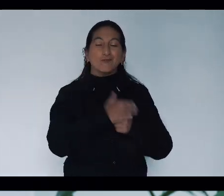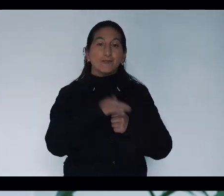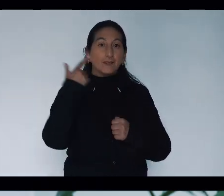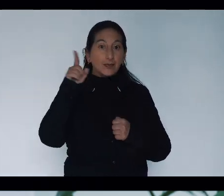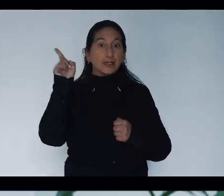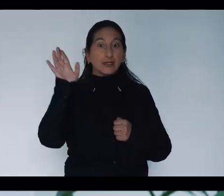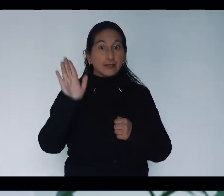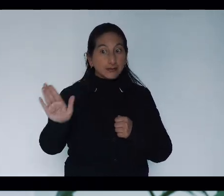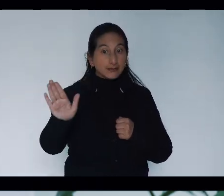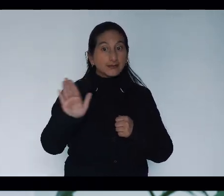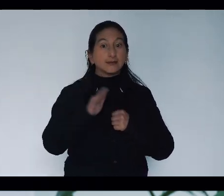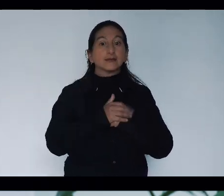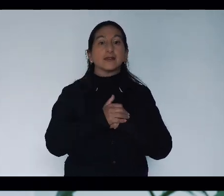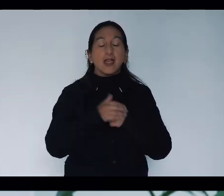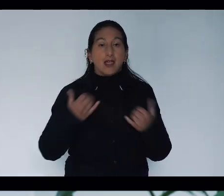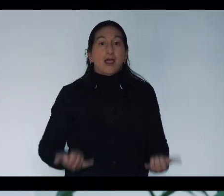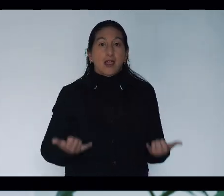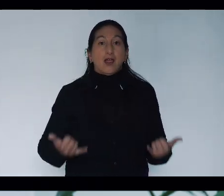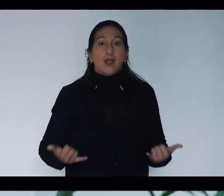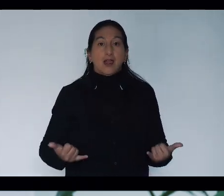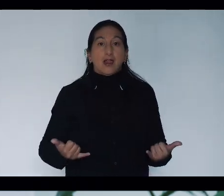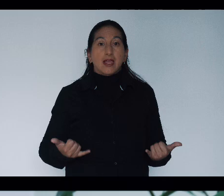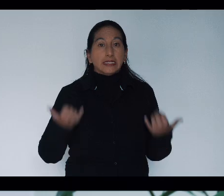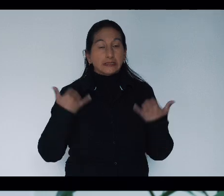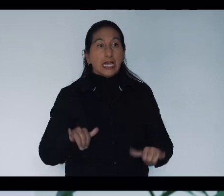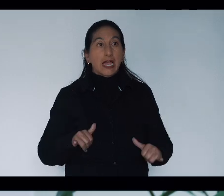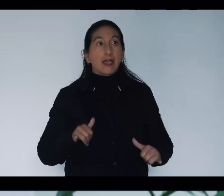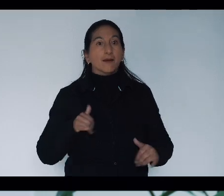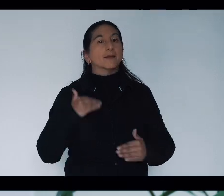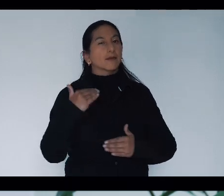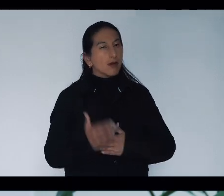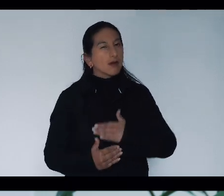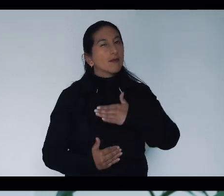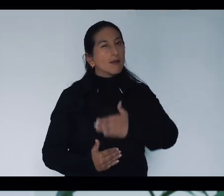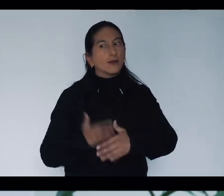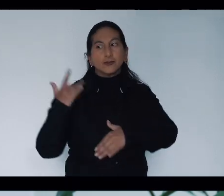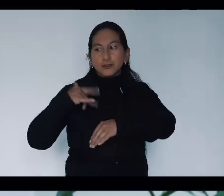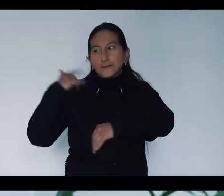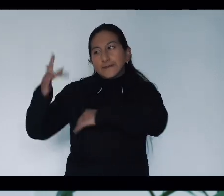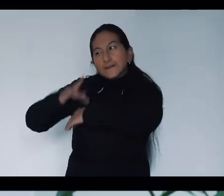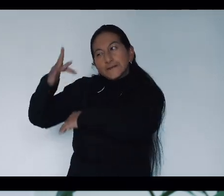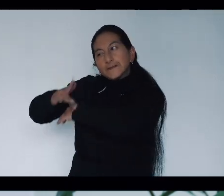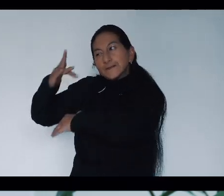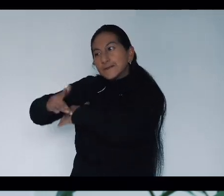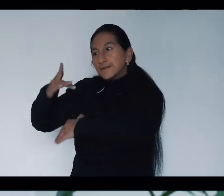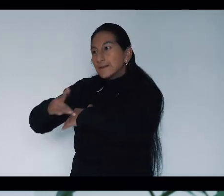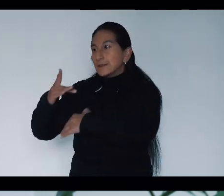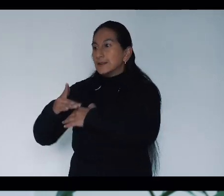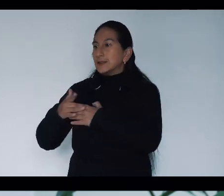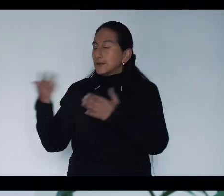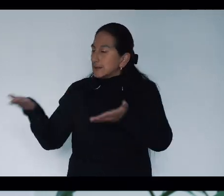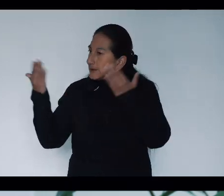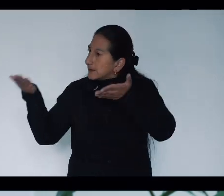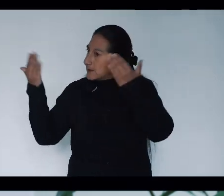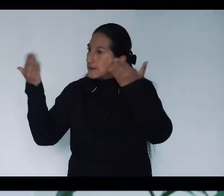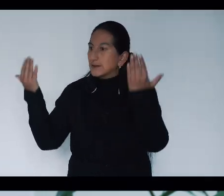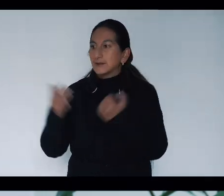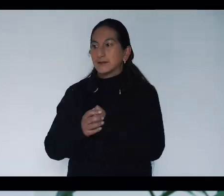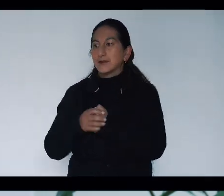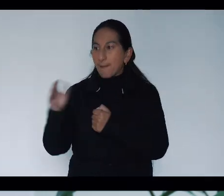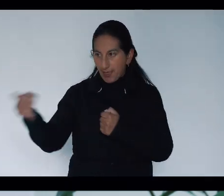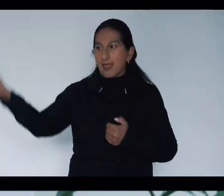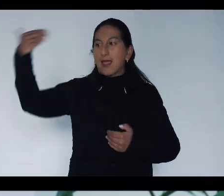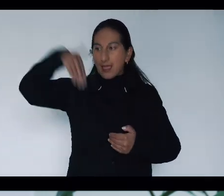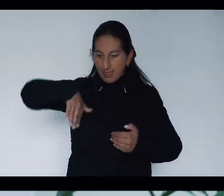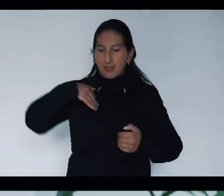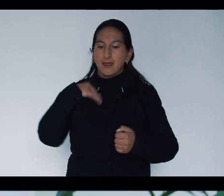ellas, en este momento yo estoy como que tratando de animarlas y tratando de llegarles a sensibilizar para que se acerquen